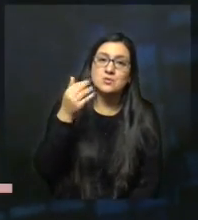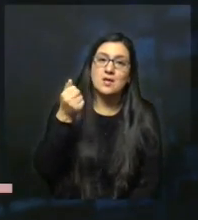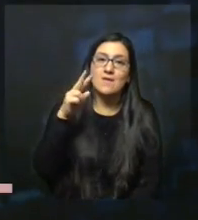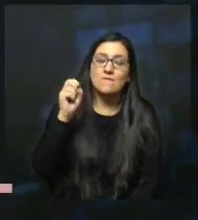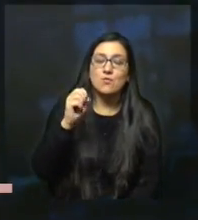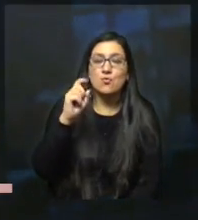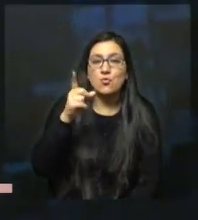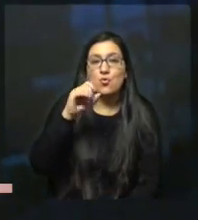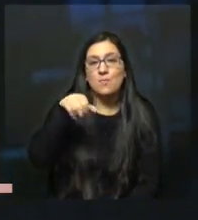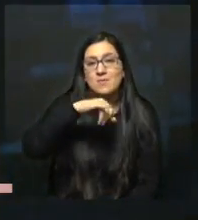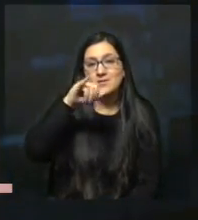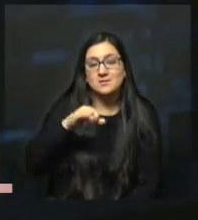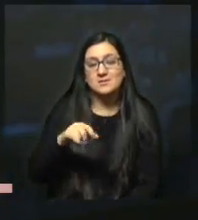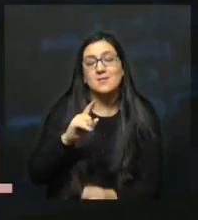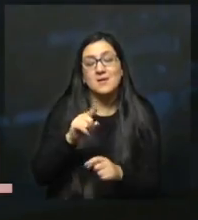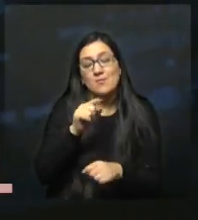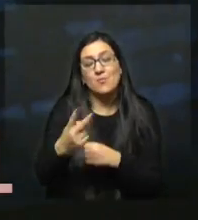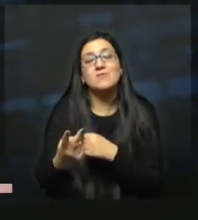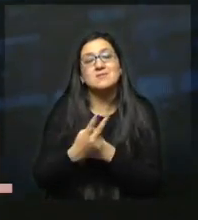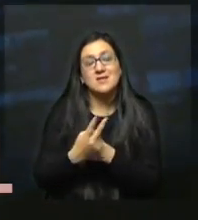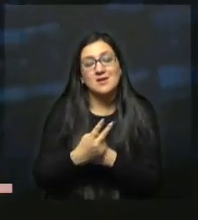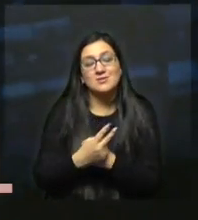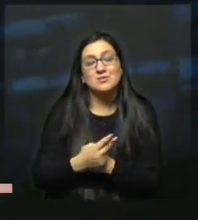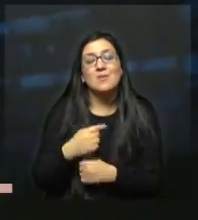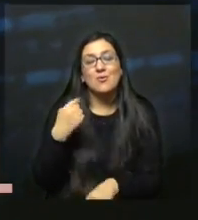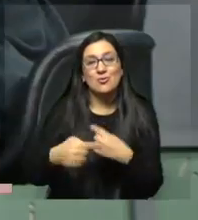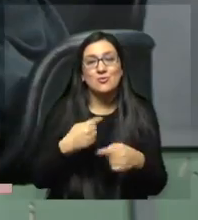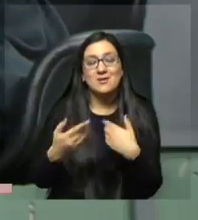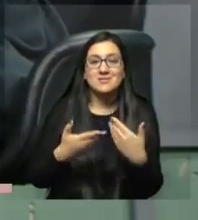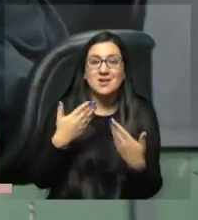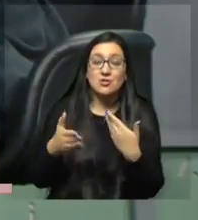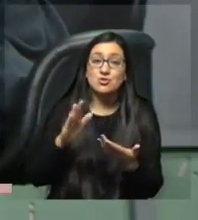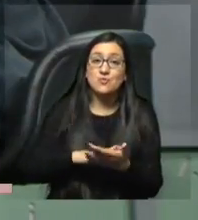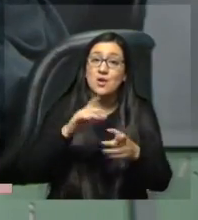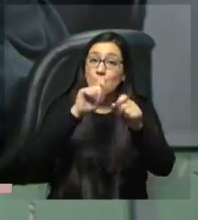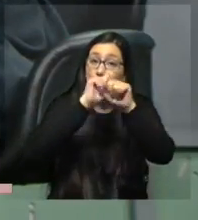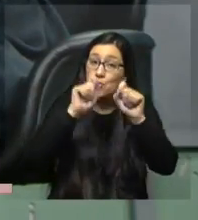por visitarnos, que obviamente no va a ser la última vez, vamos a seguir charlando, sobre todo de todas las conclusiones